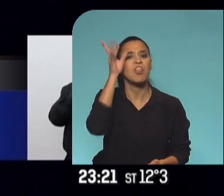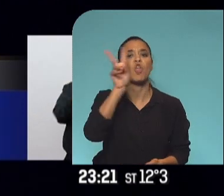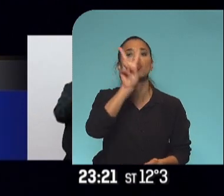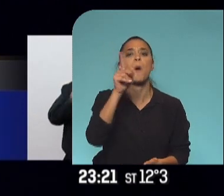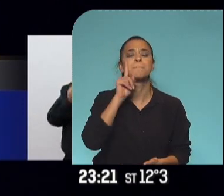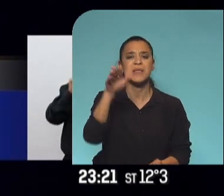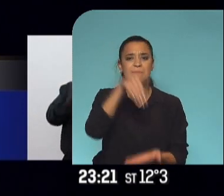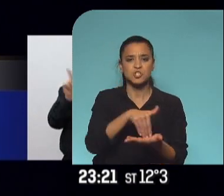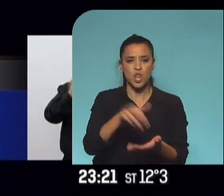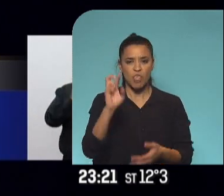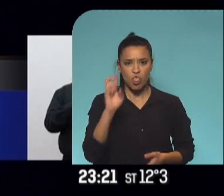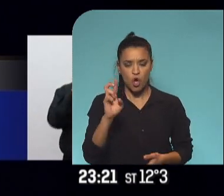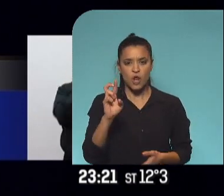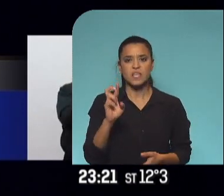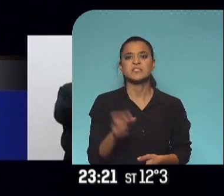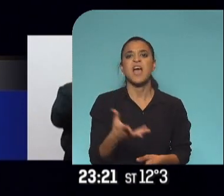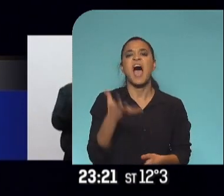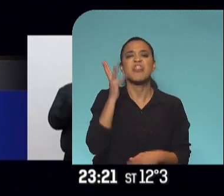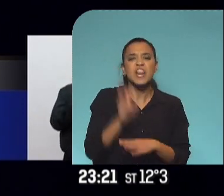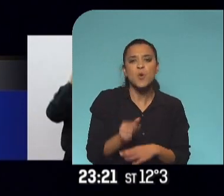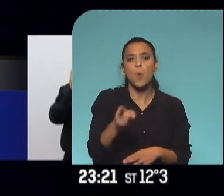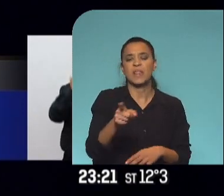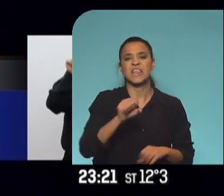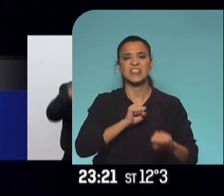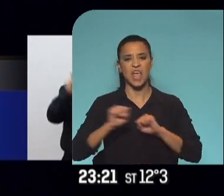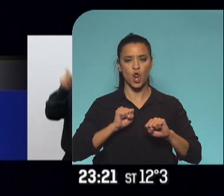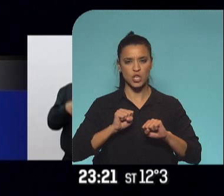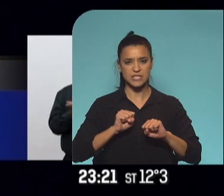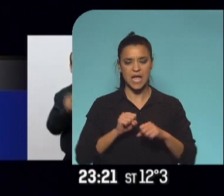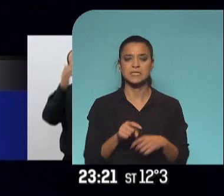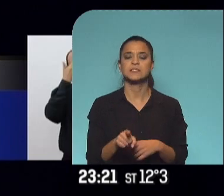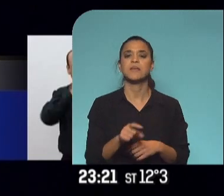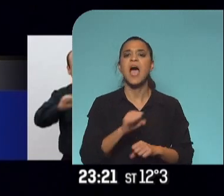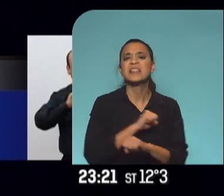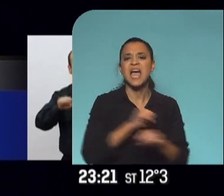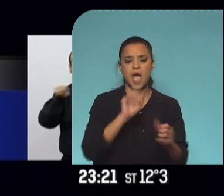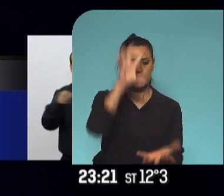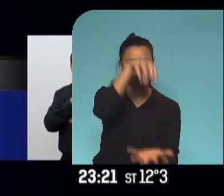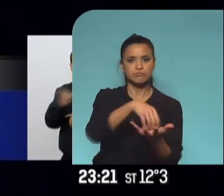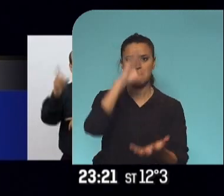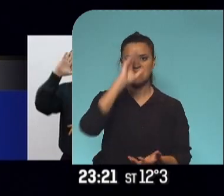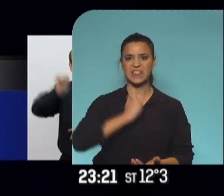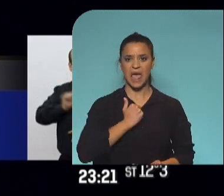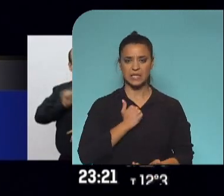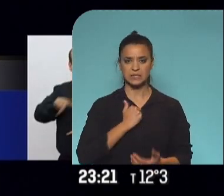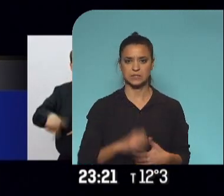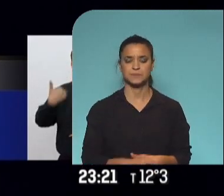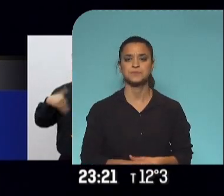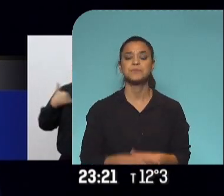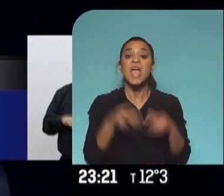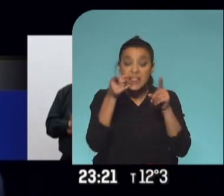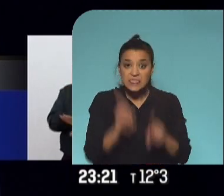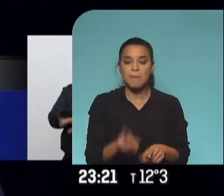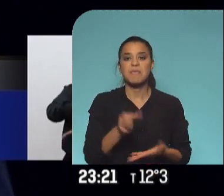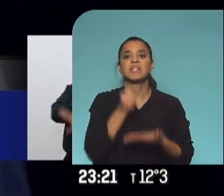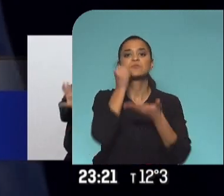2.000 millones de dólares a delincuentes terroristas que atacaron unidades militares. Vamos también